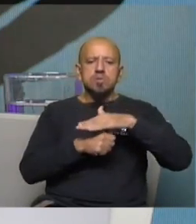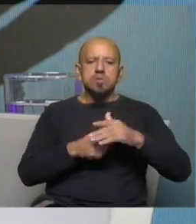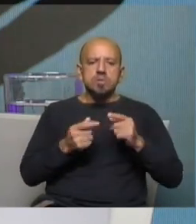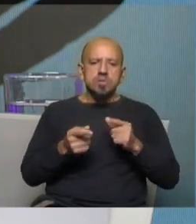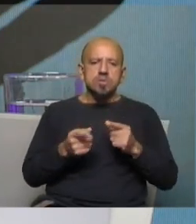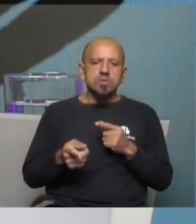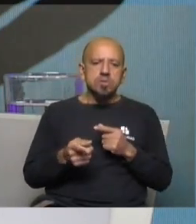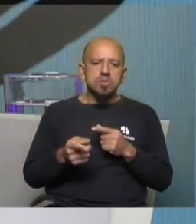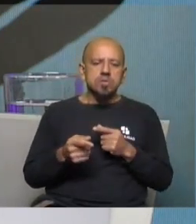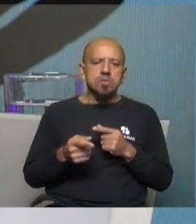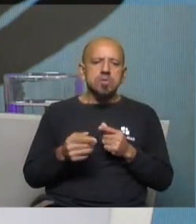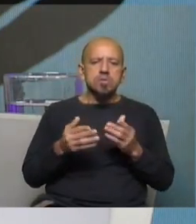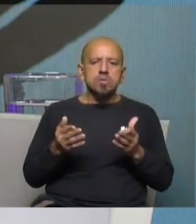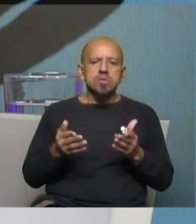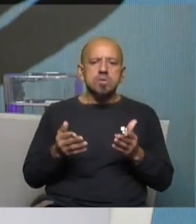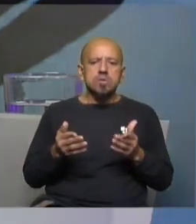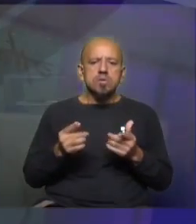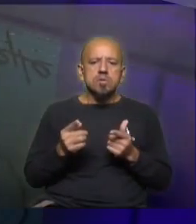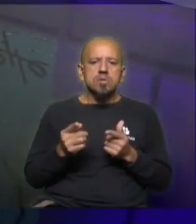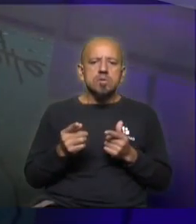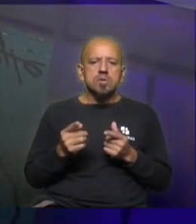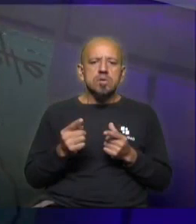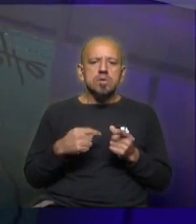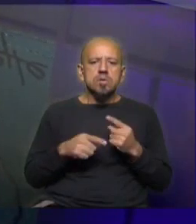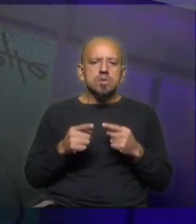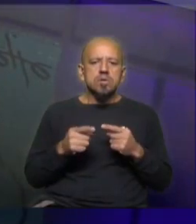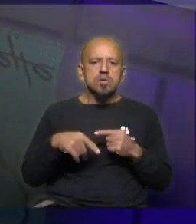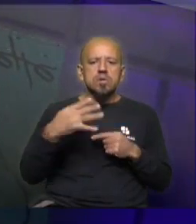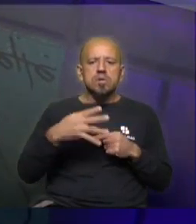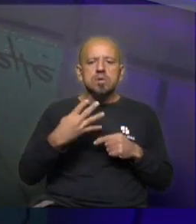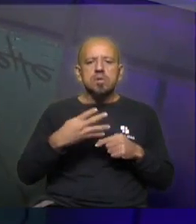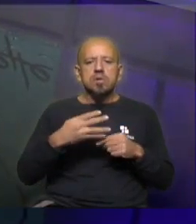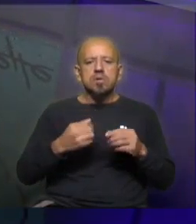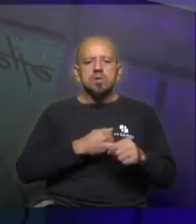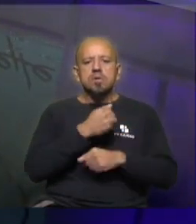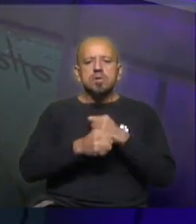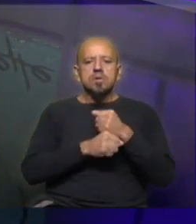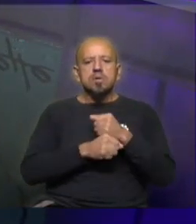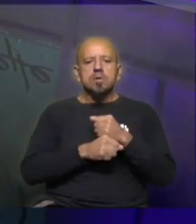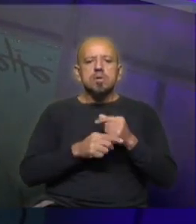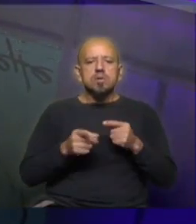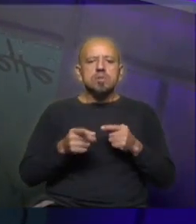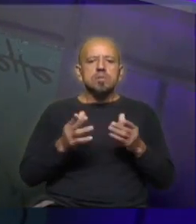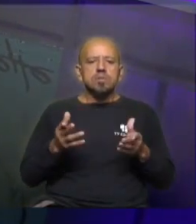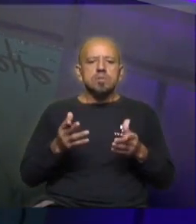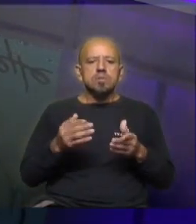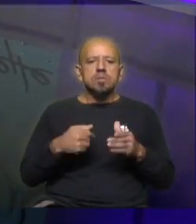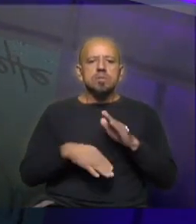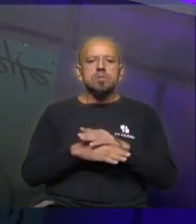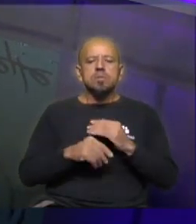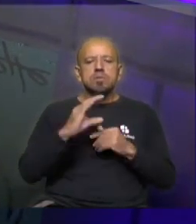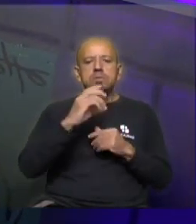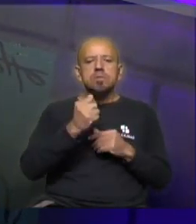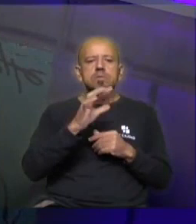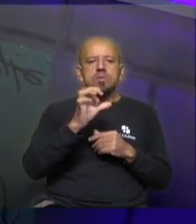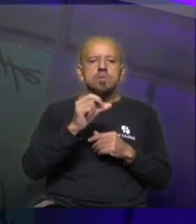aunque era el del medio iba a heredar esto Entonces era los 14 años como cuenta rápido el devoto y tantos historiadores se va de la estancia acá supa